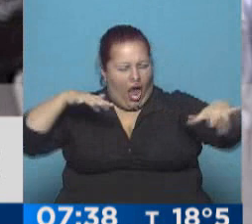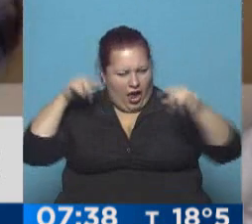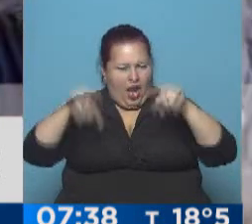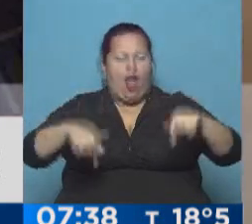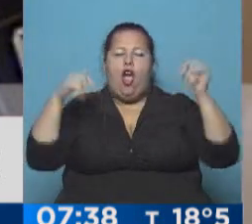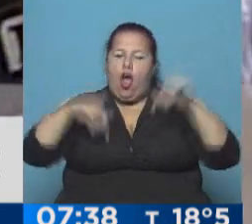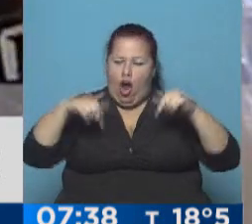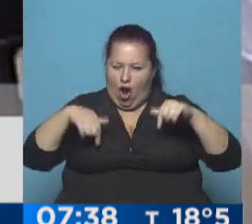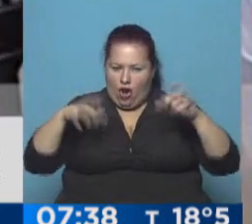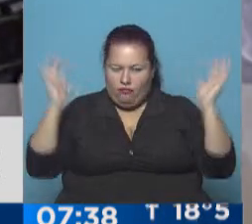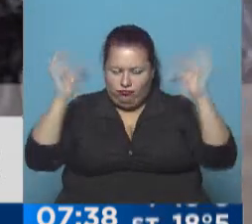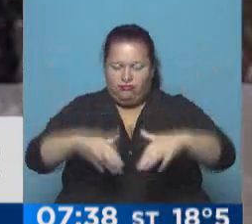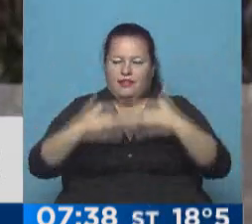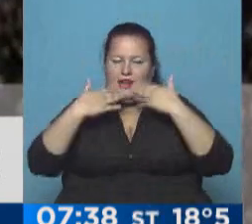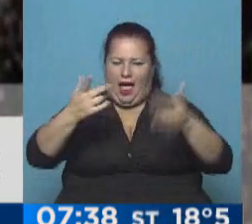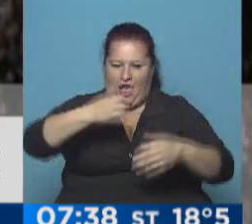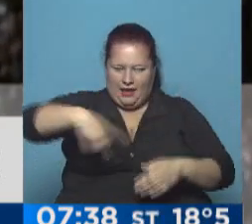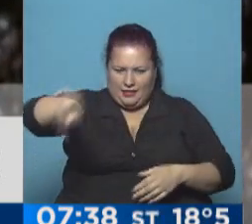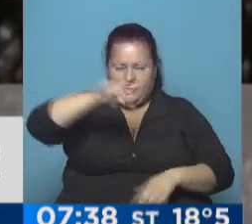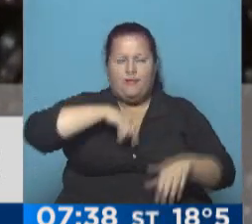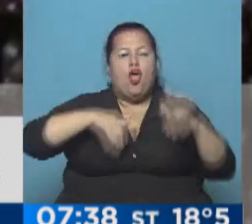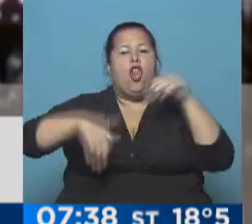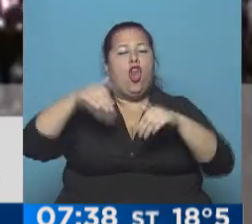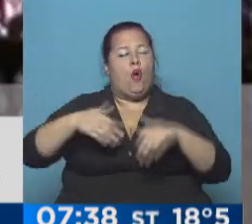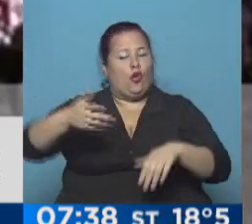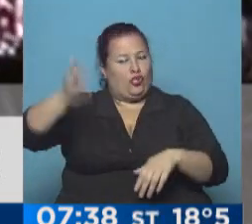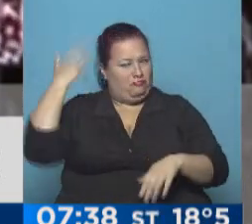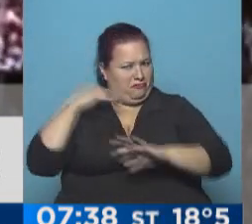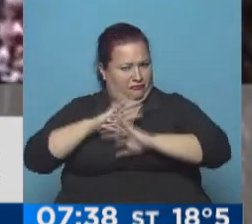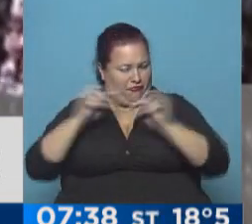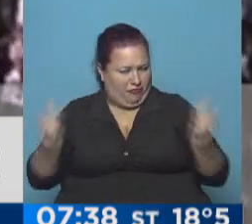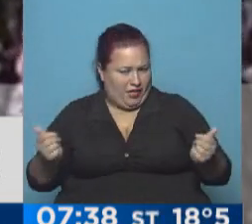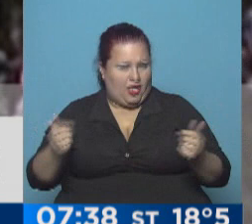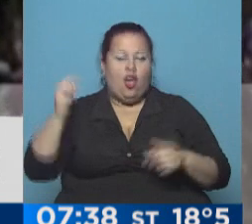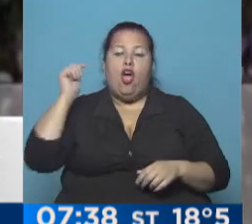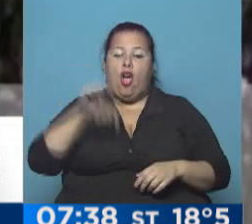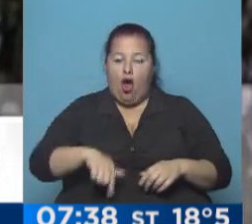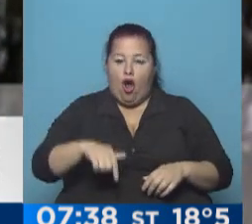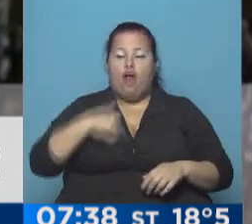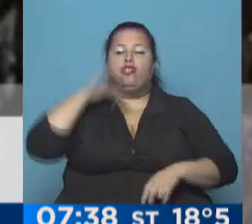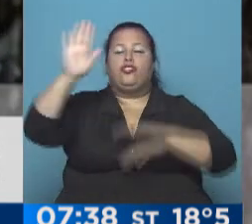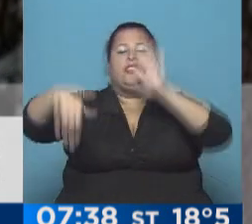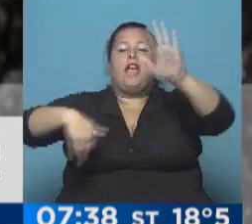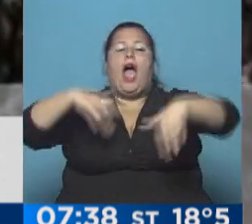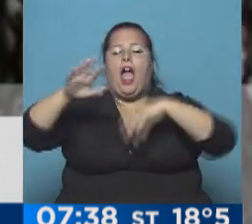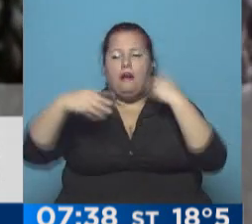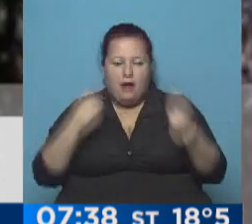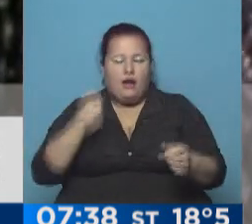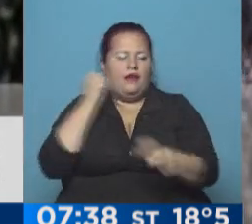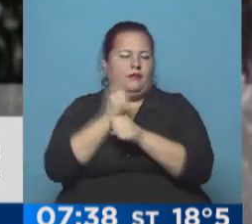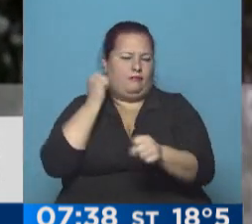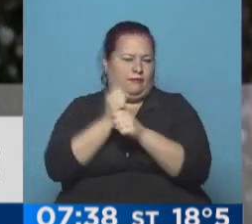Hoy acá las elecciones pasaron hoy los convoco a